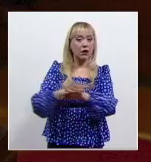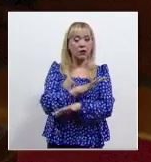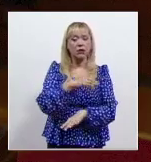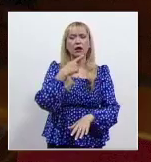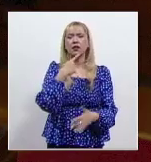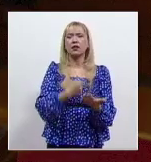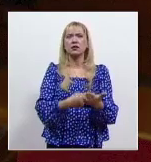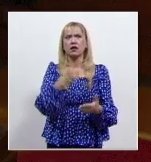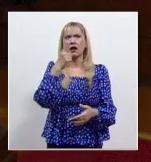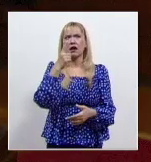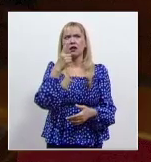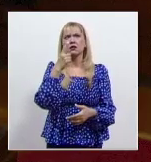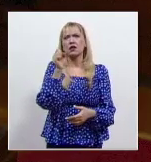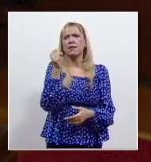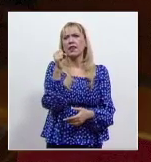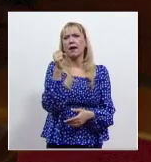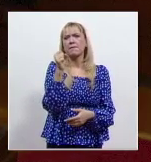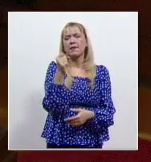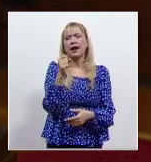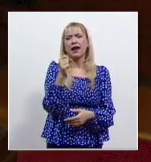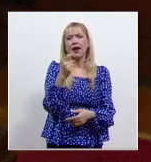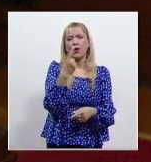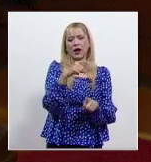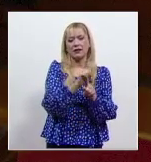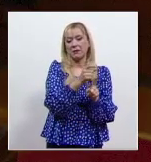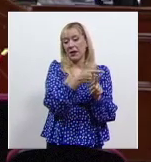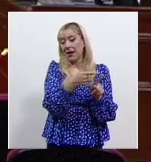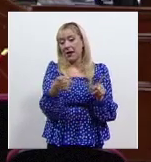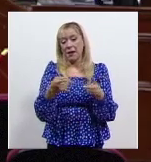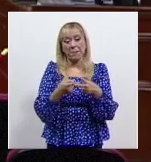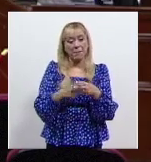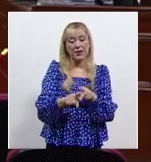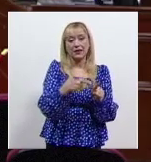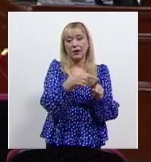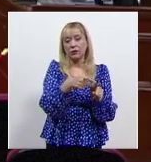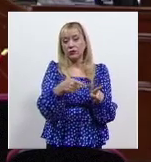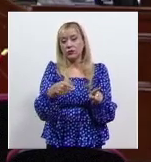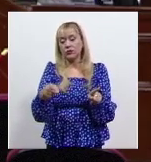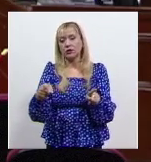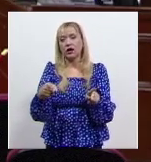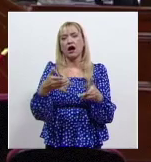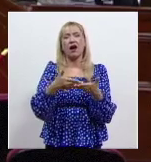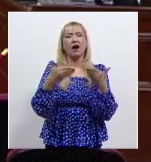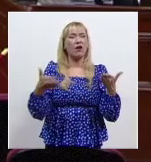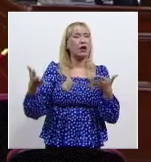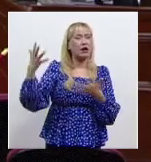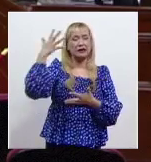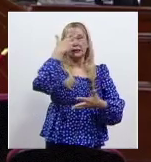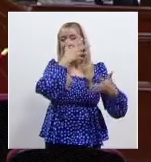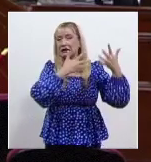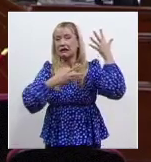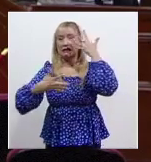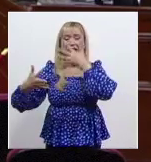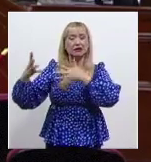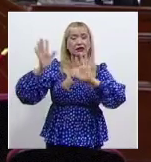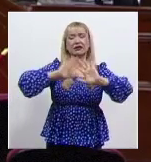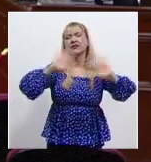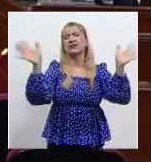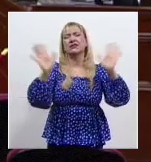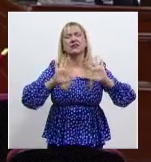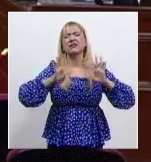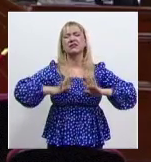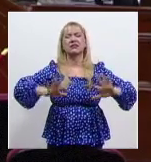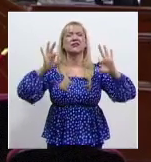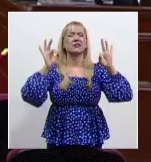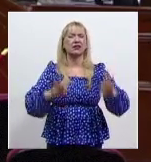comenzaba la primera semana de septiembre del año previo a la elección y a fin de evitar generar una situación de mayor